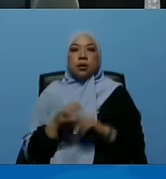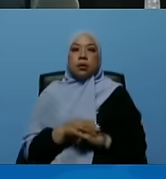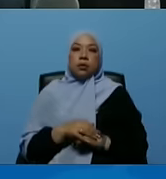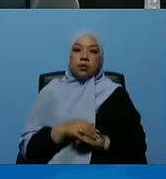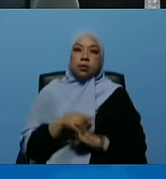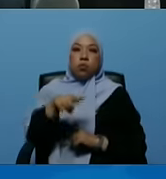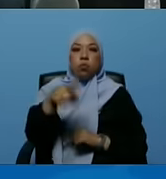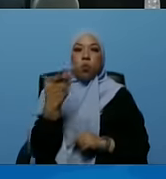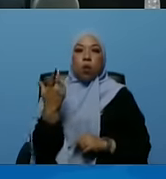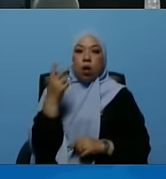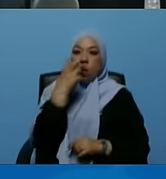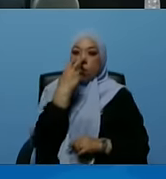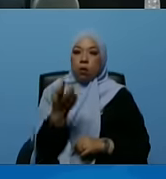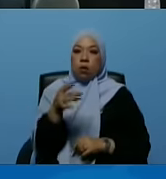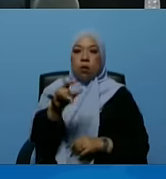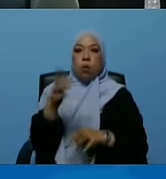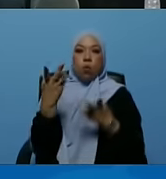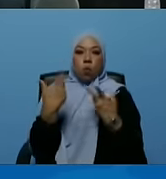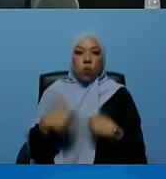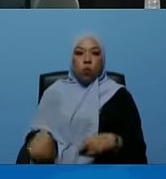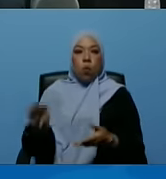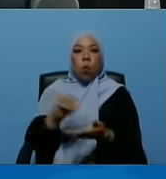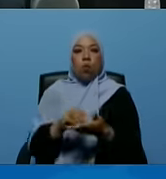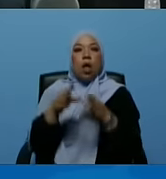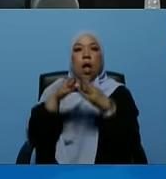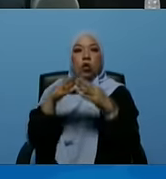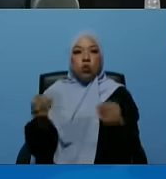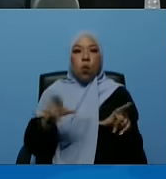Y yo lo vi en estos días cuando ya se recuperó todo,